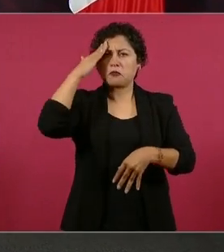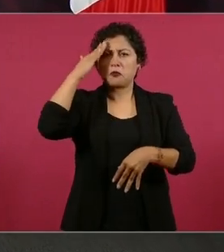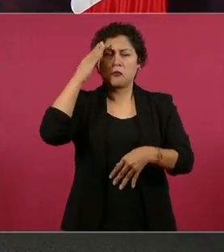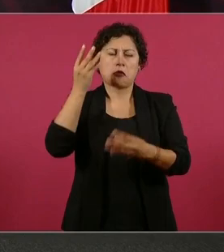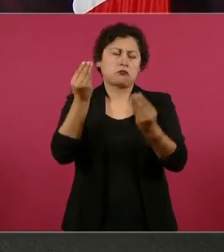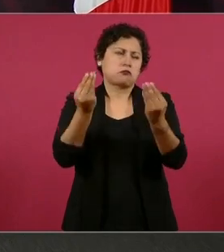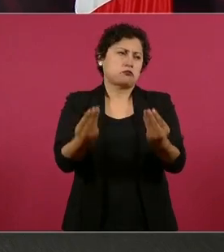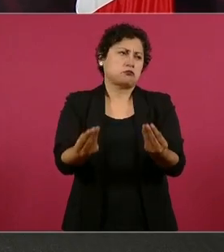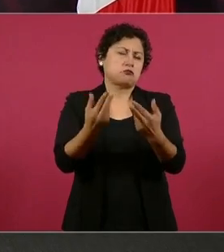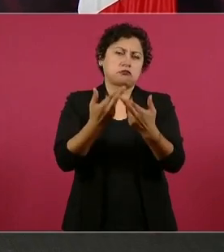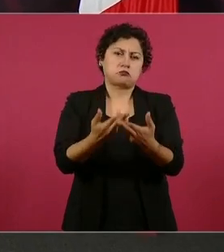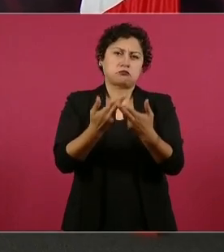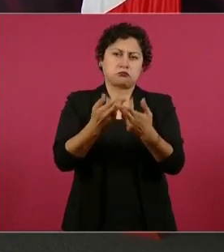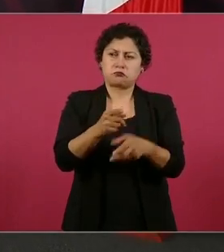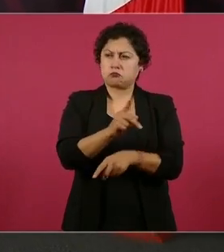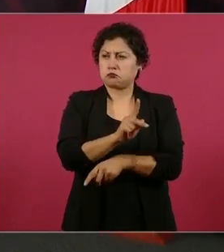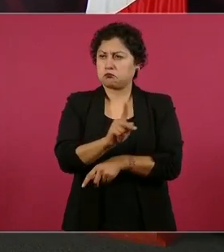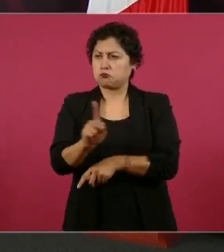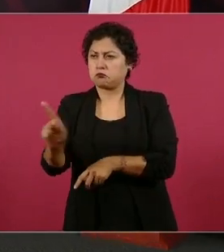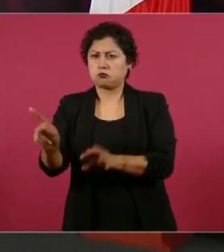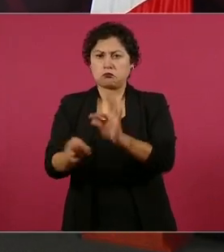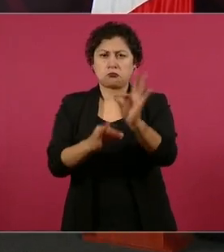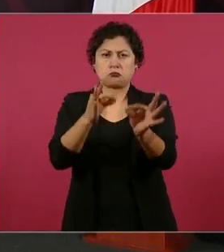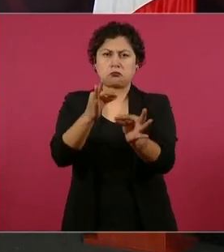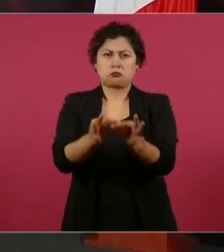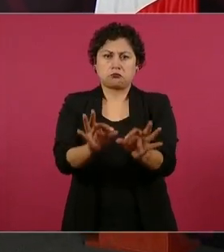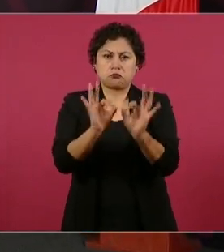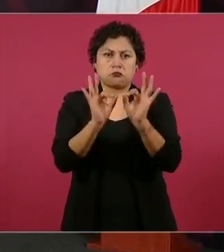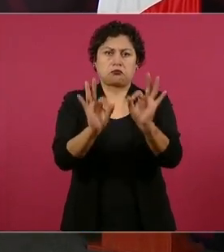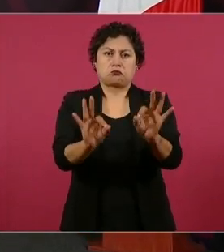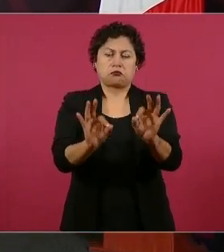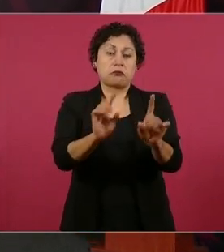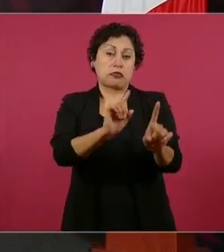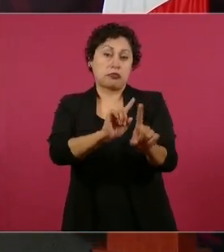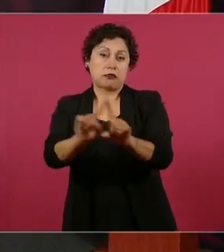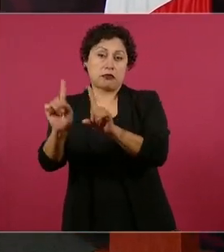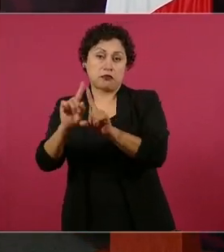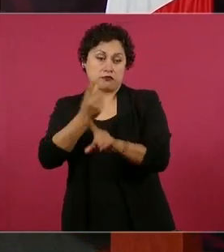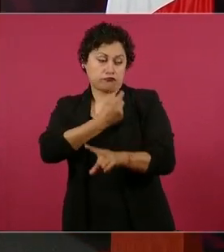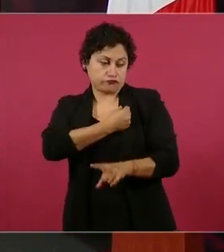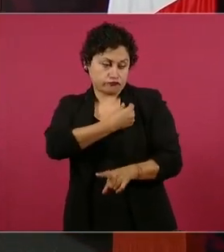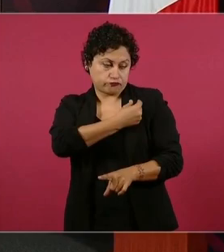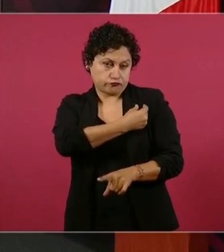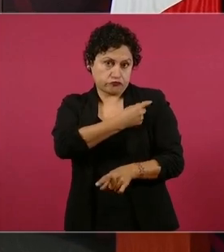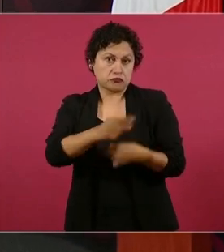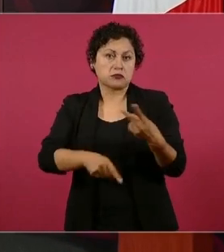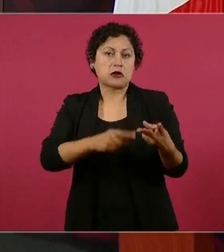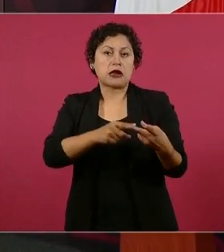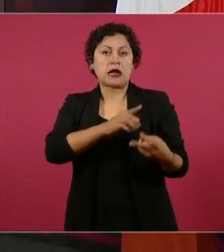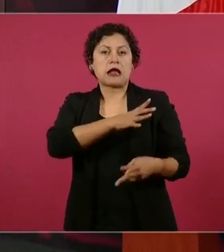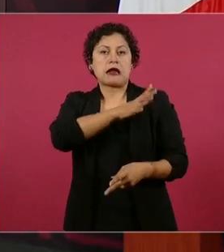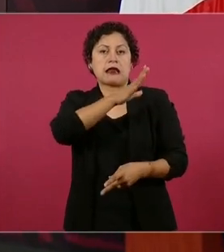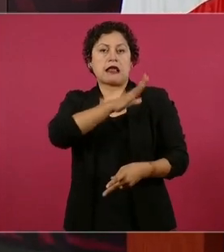una garantía, tanto los almirantes como los generales de división.